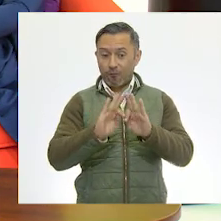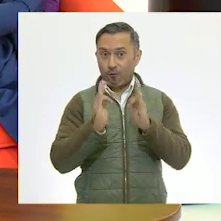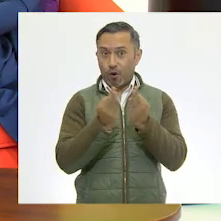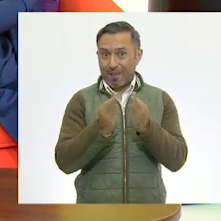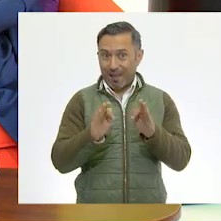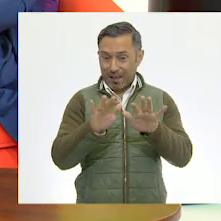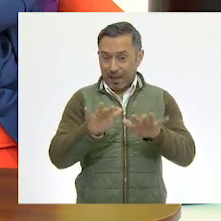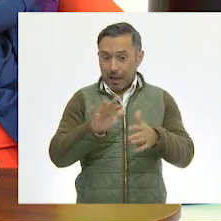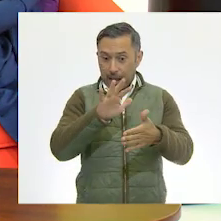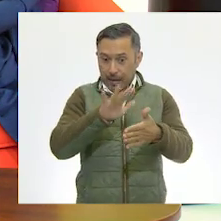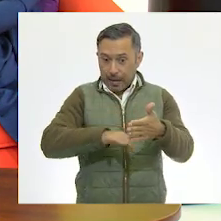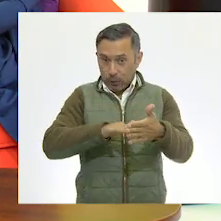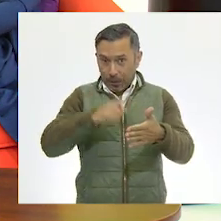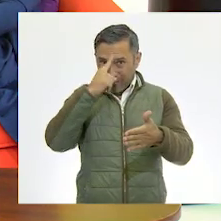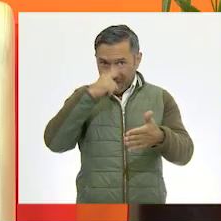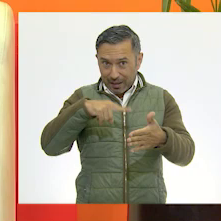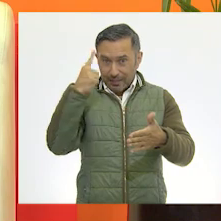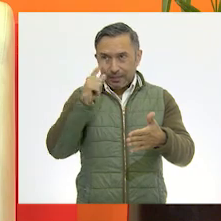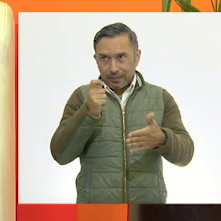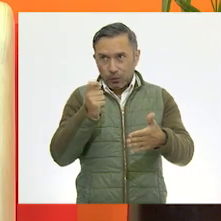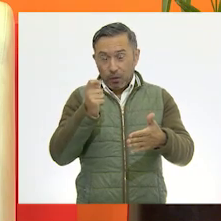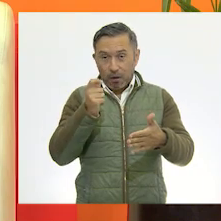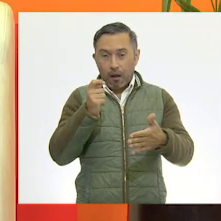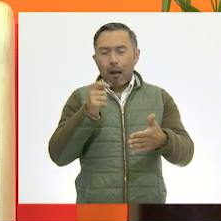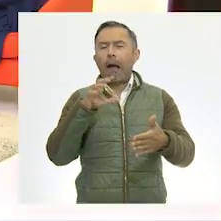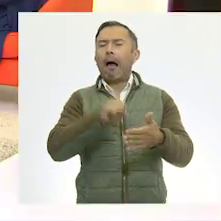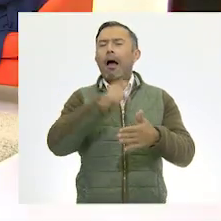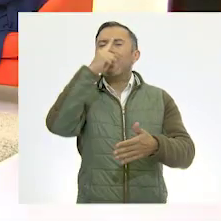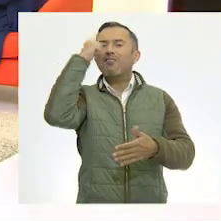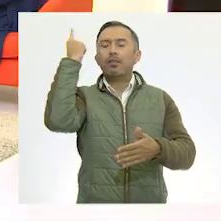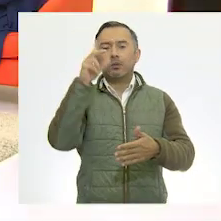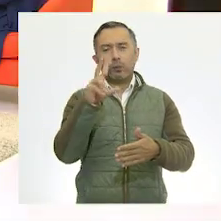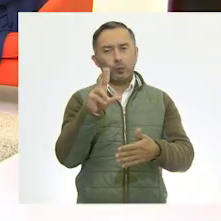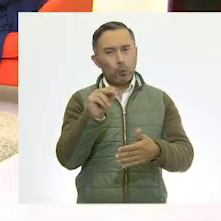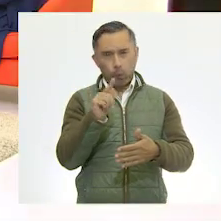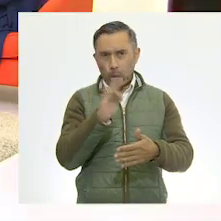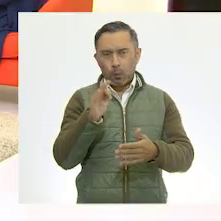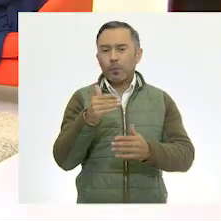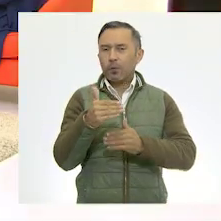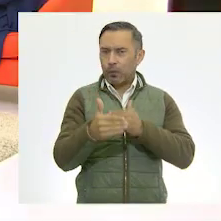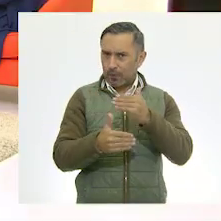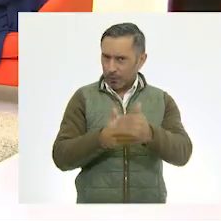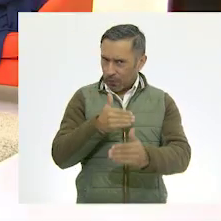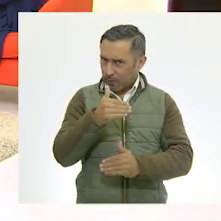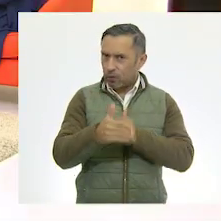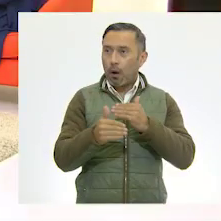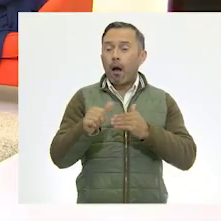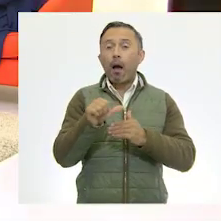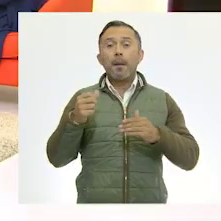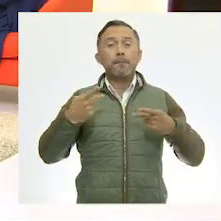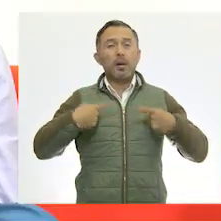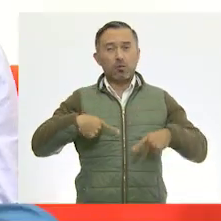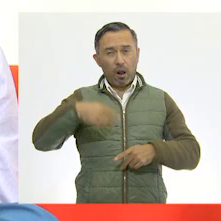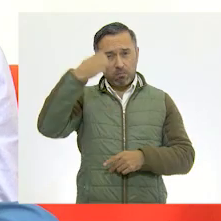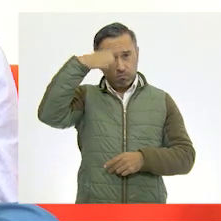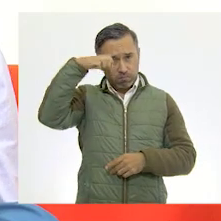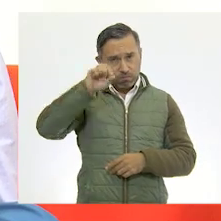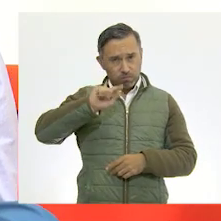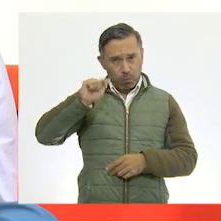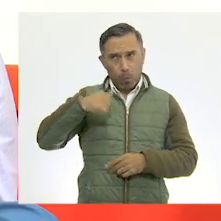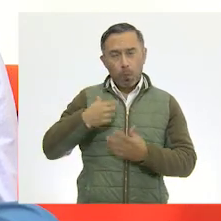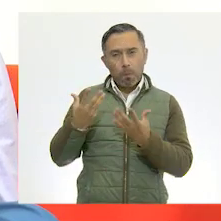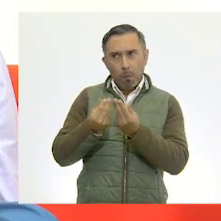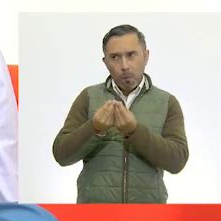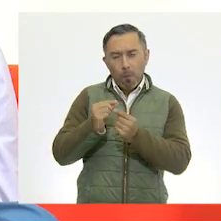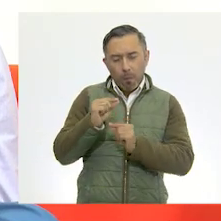he dicho, no es tan fácil, ¿no? O sea, sí es un proceso de intervención con especialistas, pero una buena manera de